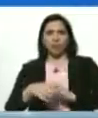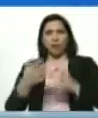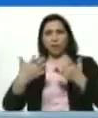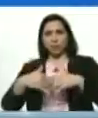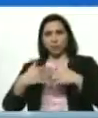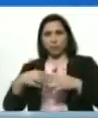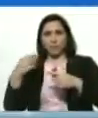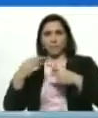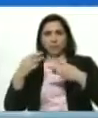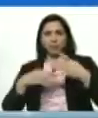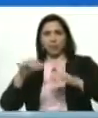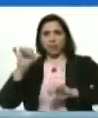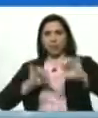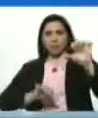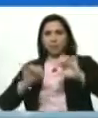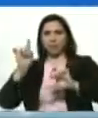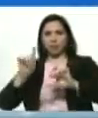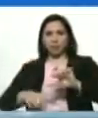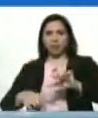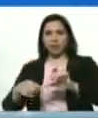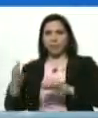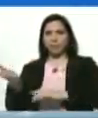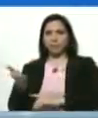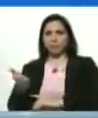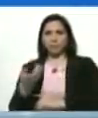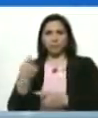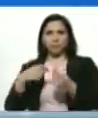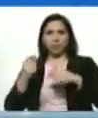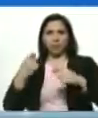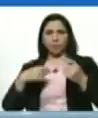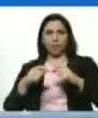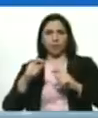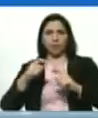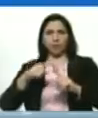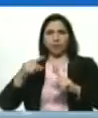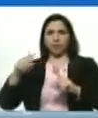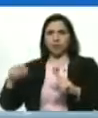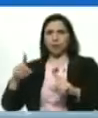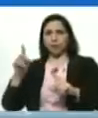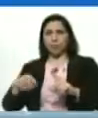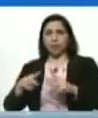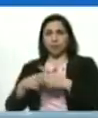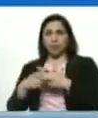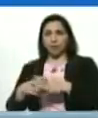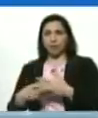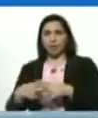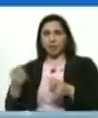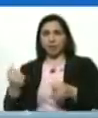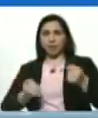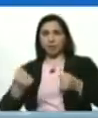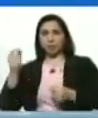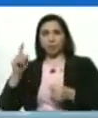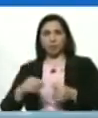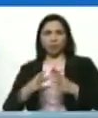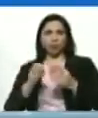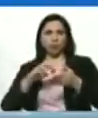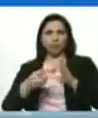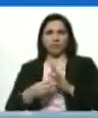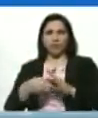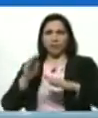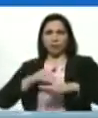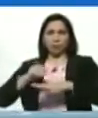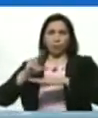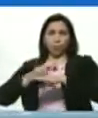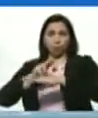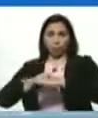materias primas y químicas las ferreterías y ventas electrónicas los talleres de autopartes todo lo que es consulta